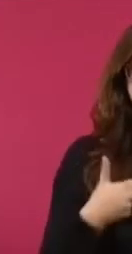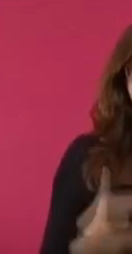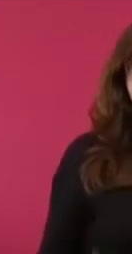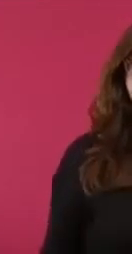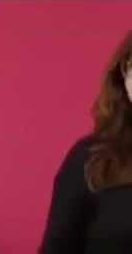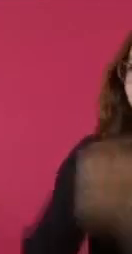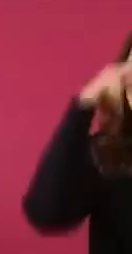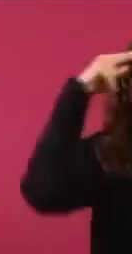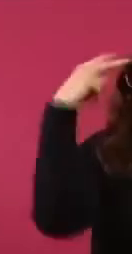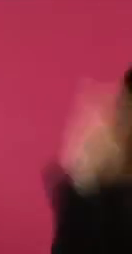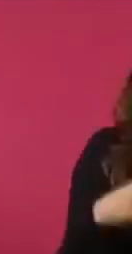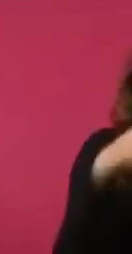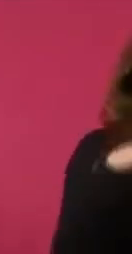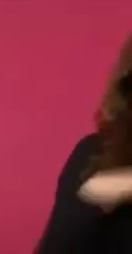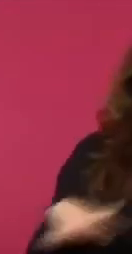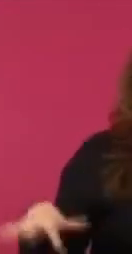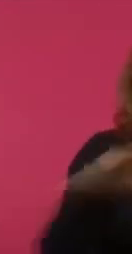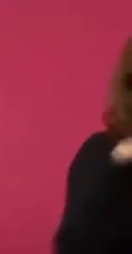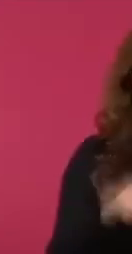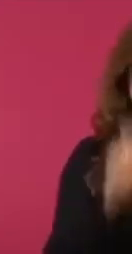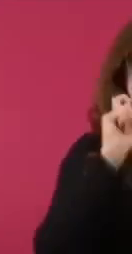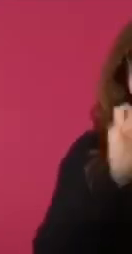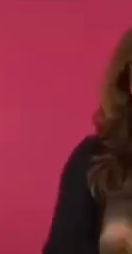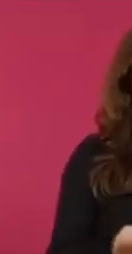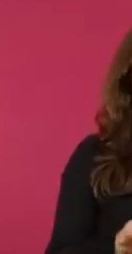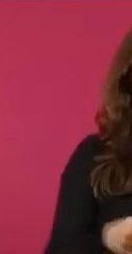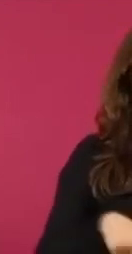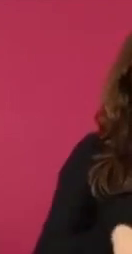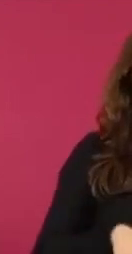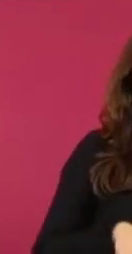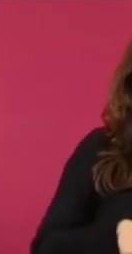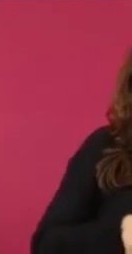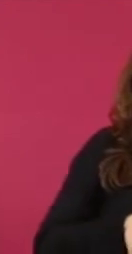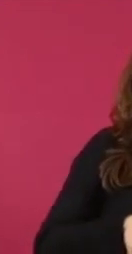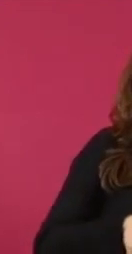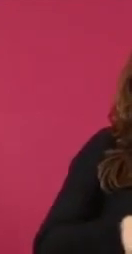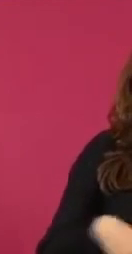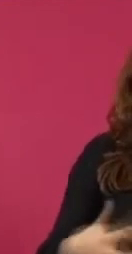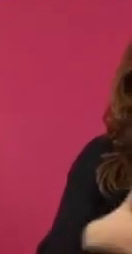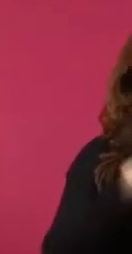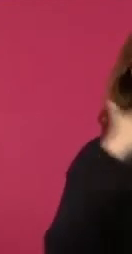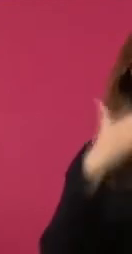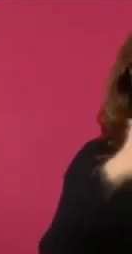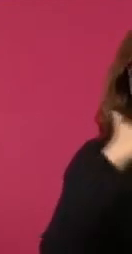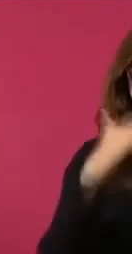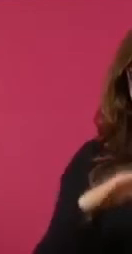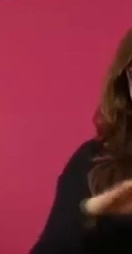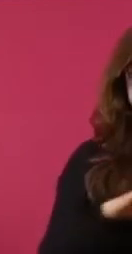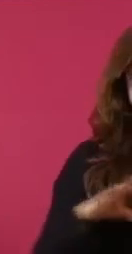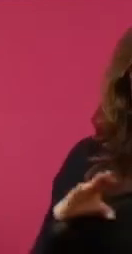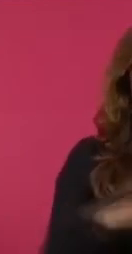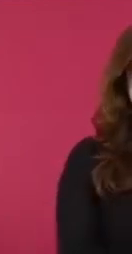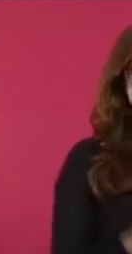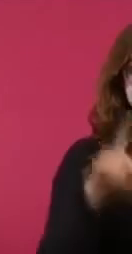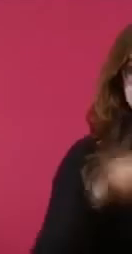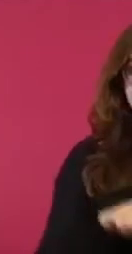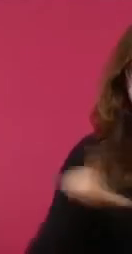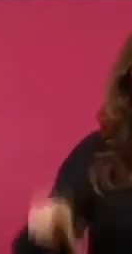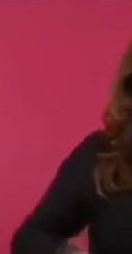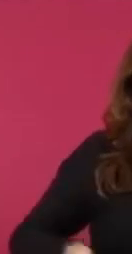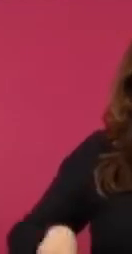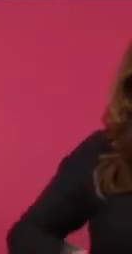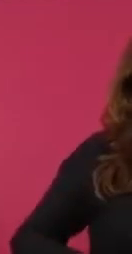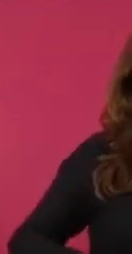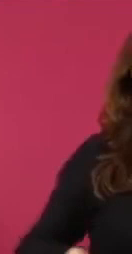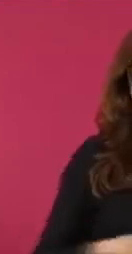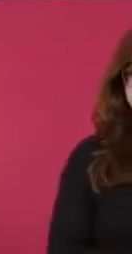mil millones de dólares que no estaban contemplados. Le preguntaron al presidente y él salió luego a decir que la Secretaría